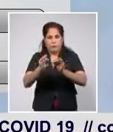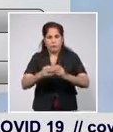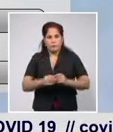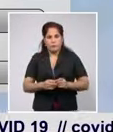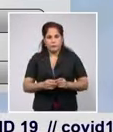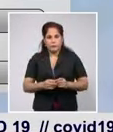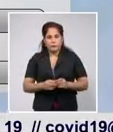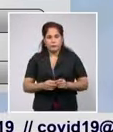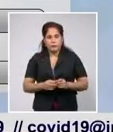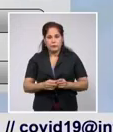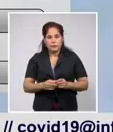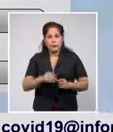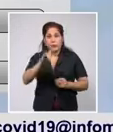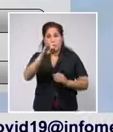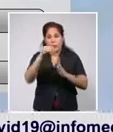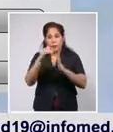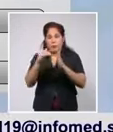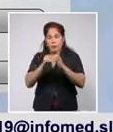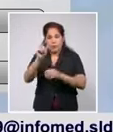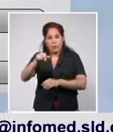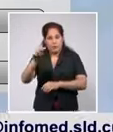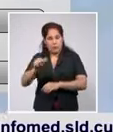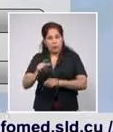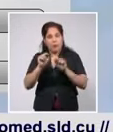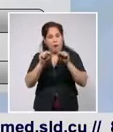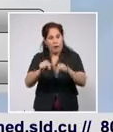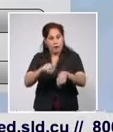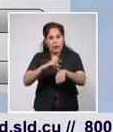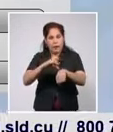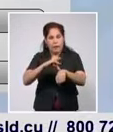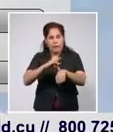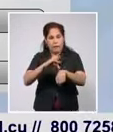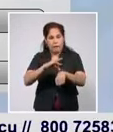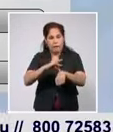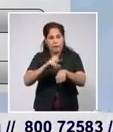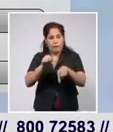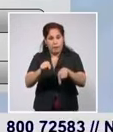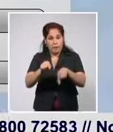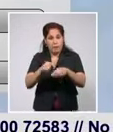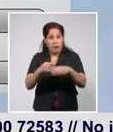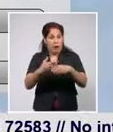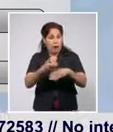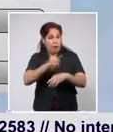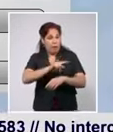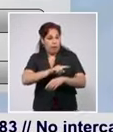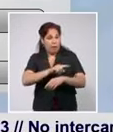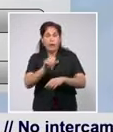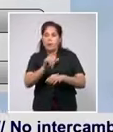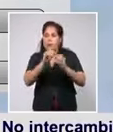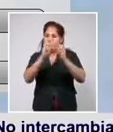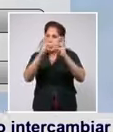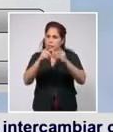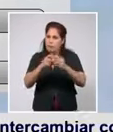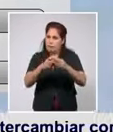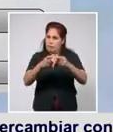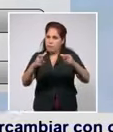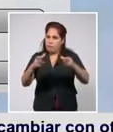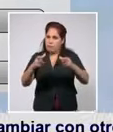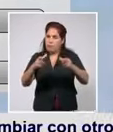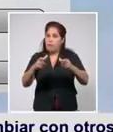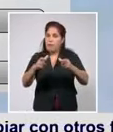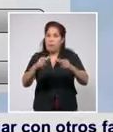Con más de 9 millones de personas activas, de casos activos en el día de ayer, también una cifra elevada, y